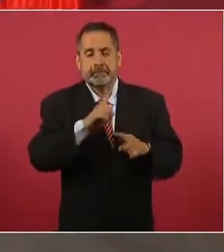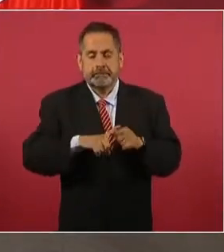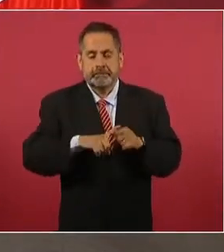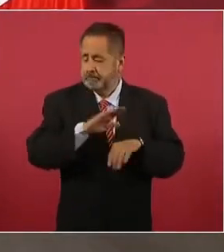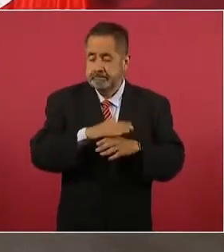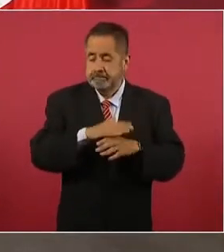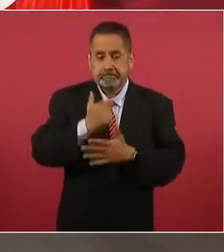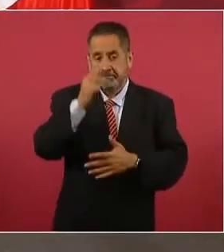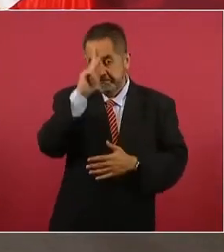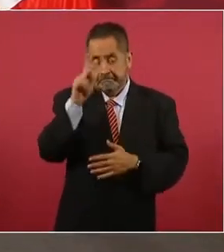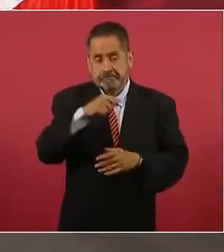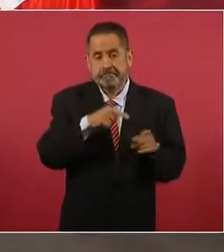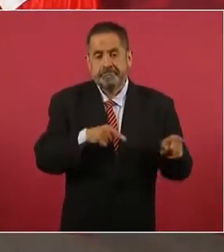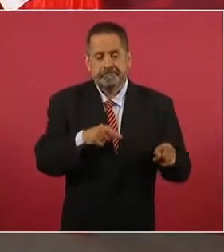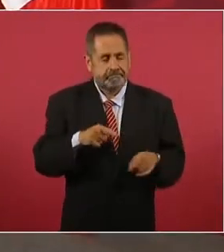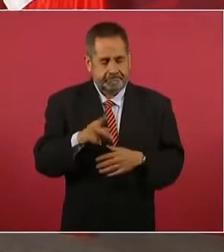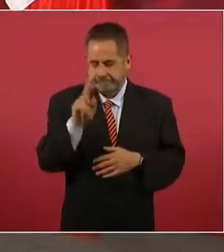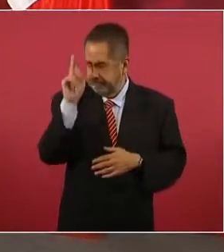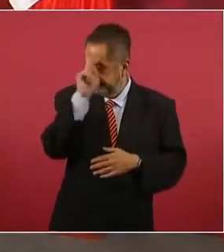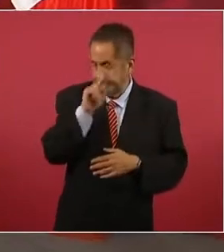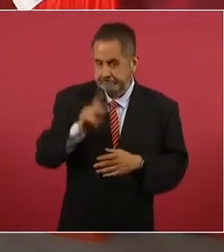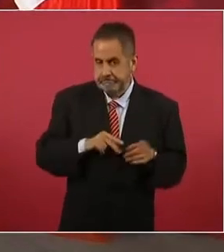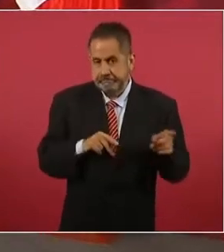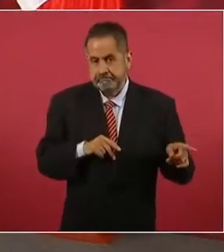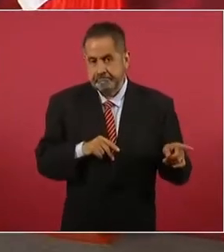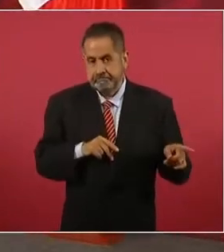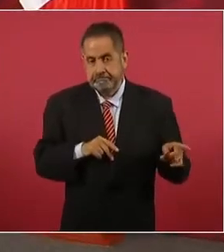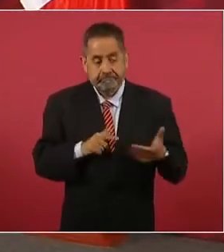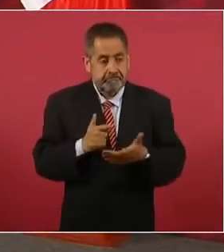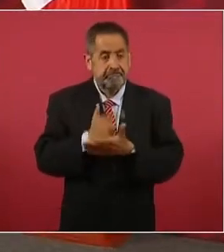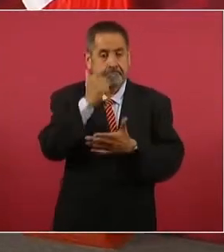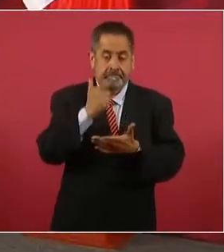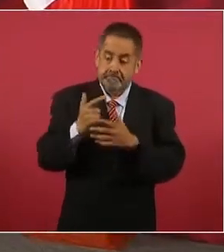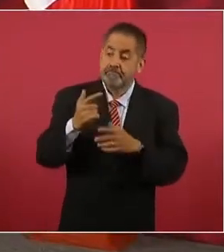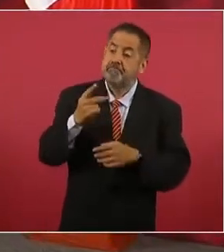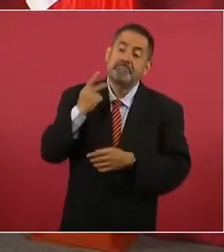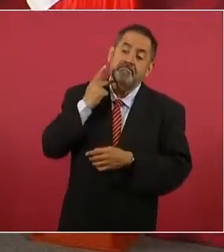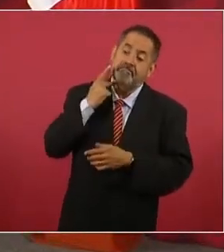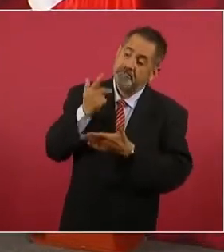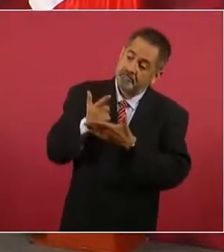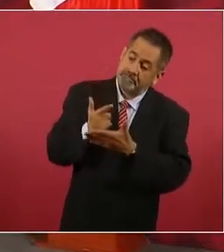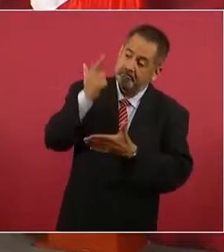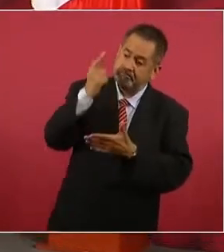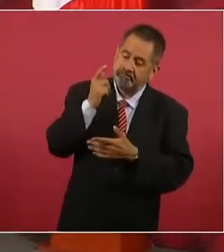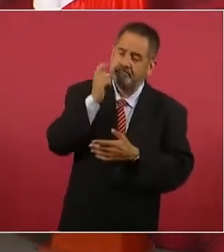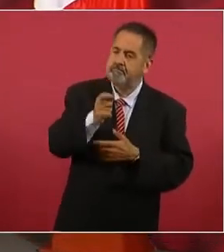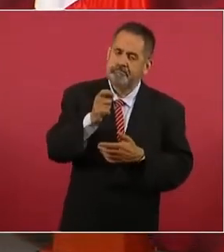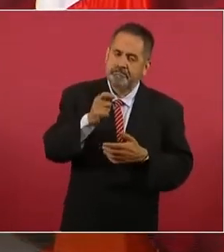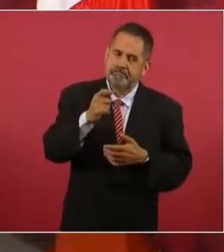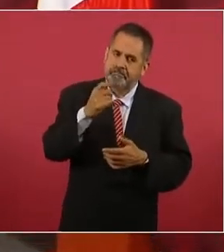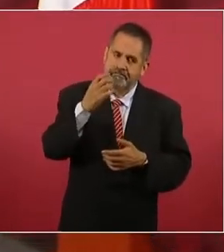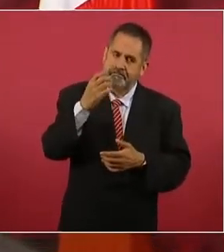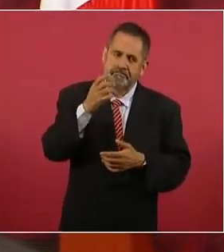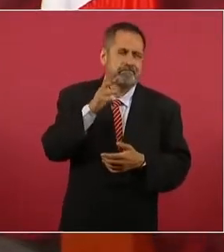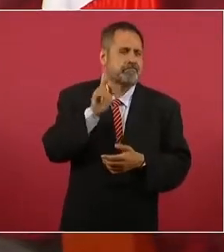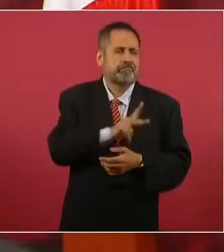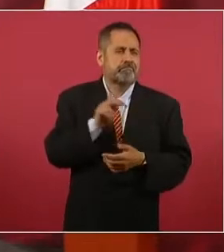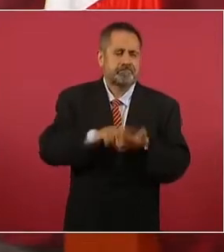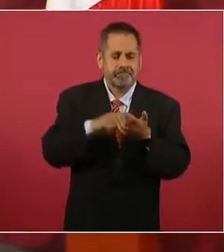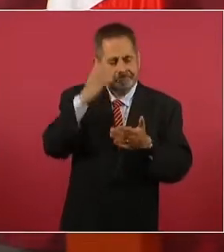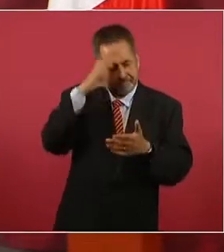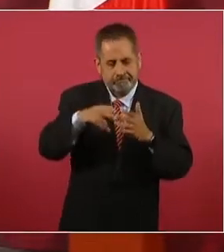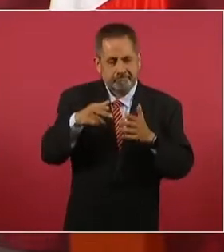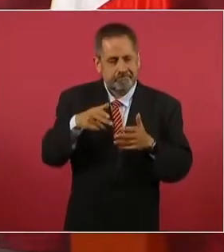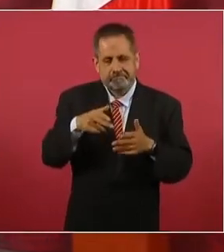grave, garrafal. Y los errores en política son como crímenes, de